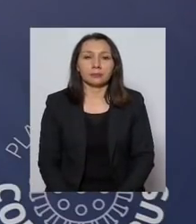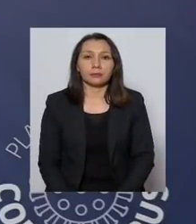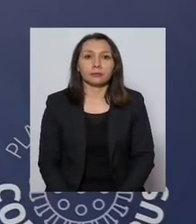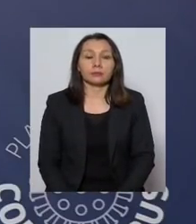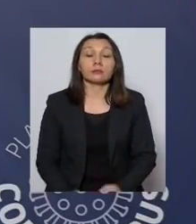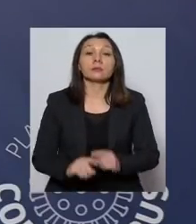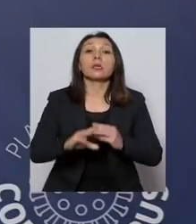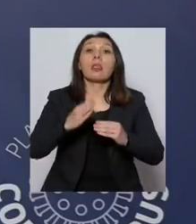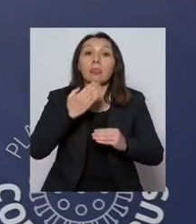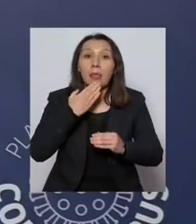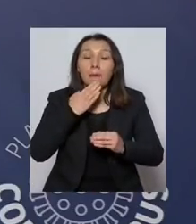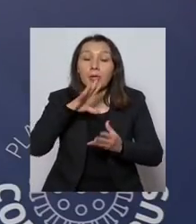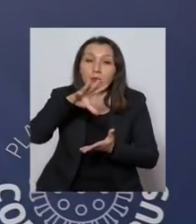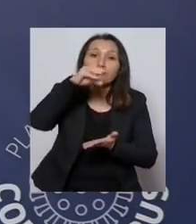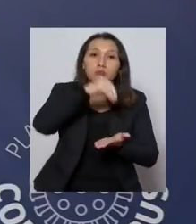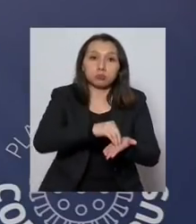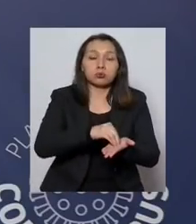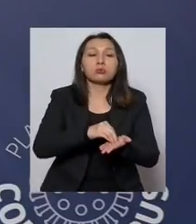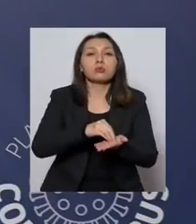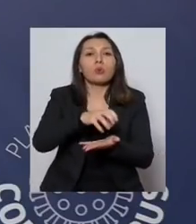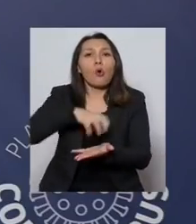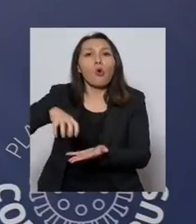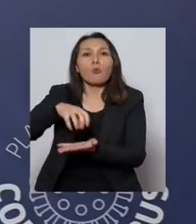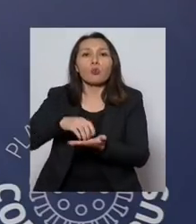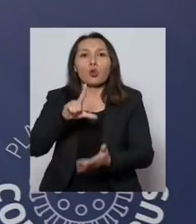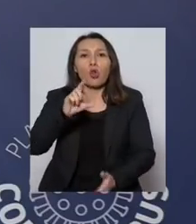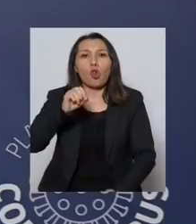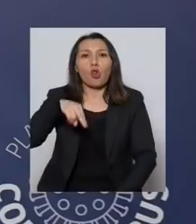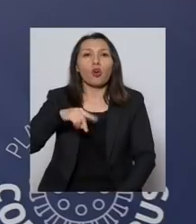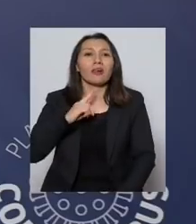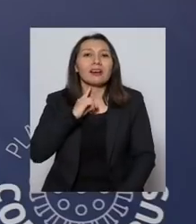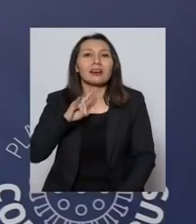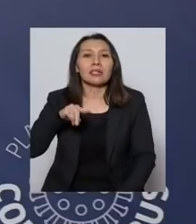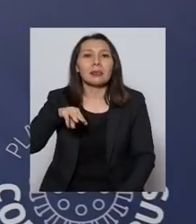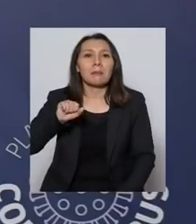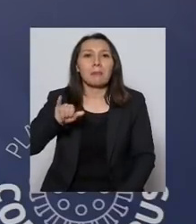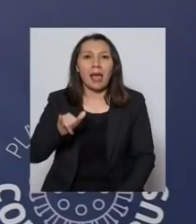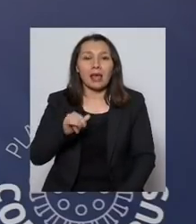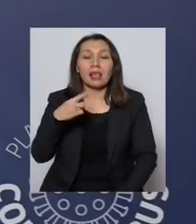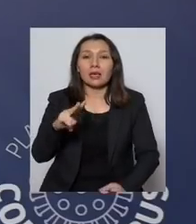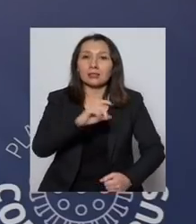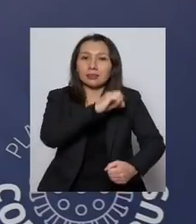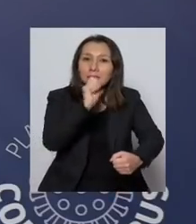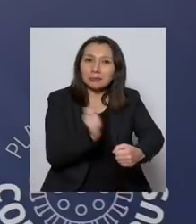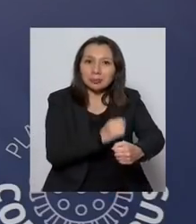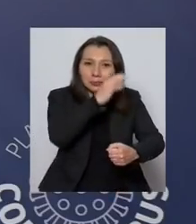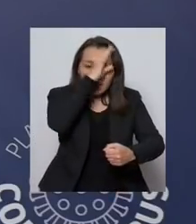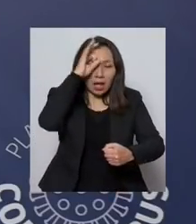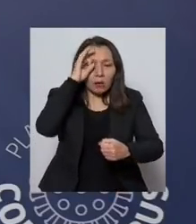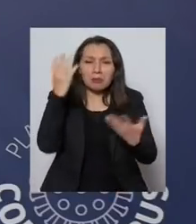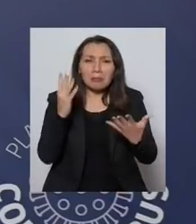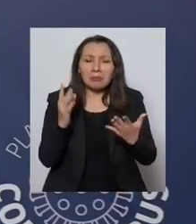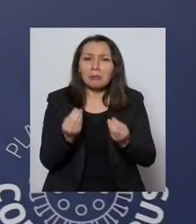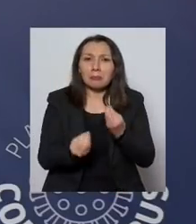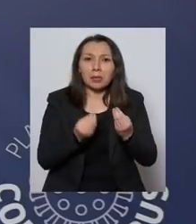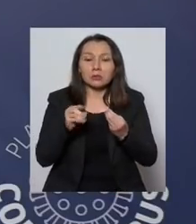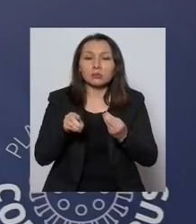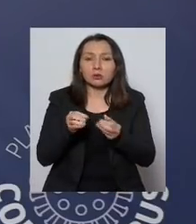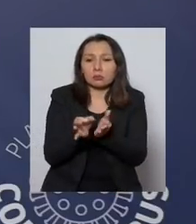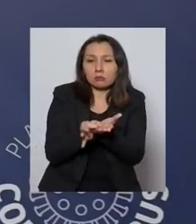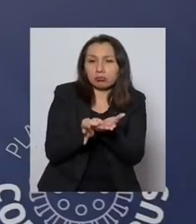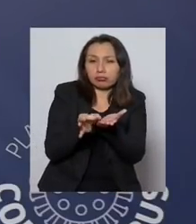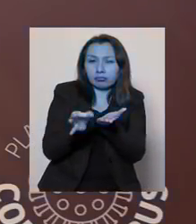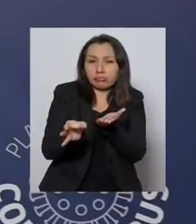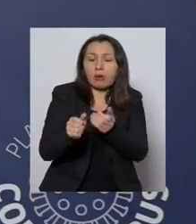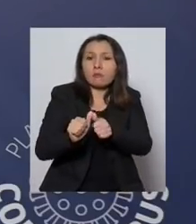Se ha sumado la comuna de Lonquimay en la región de la Araucanía, y esto principalmente dada la